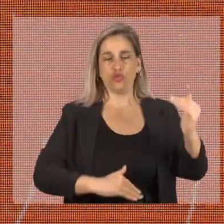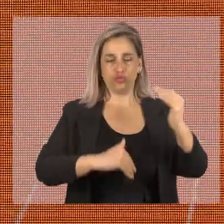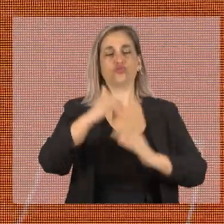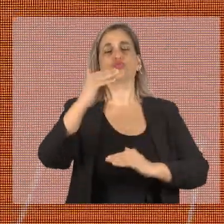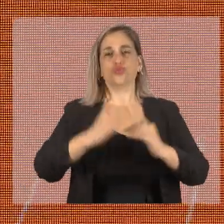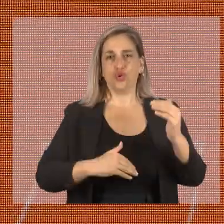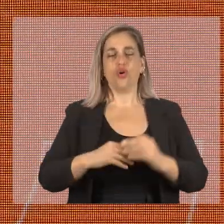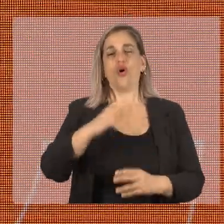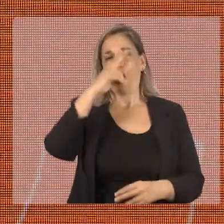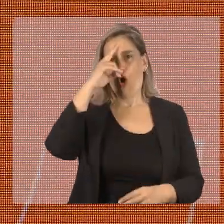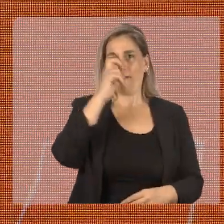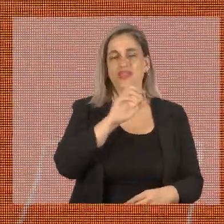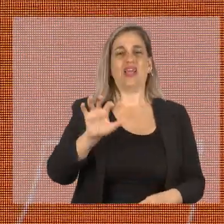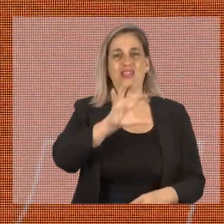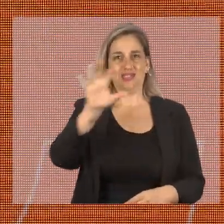El tema...